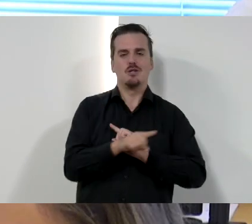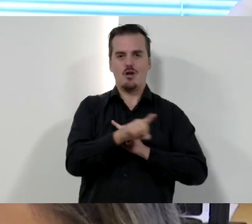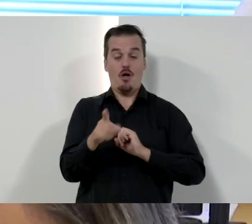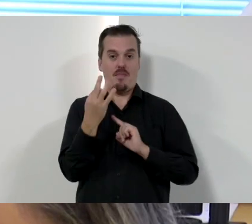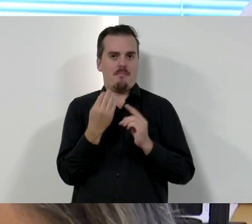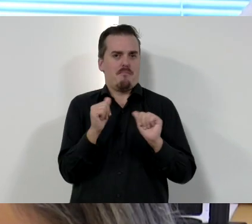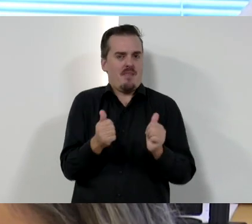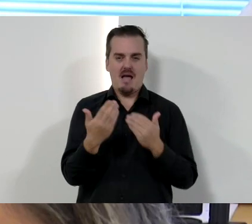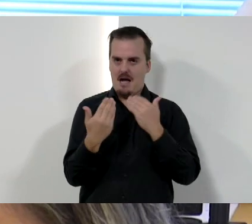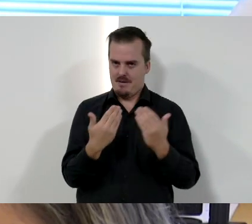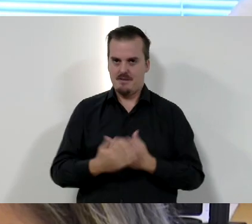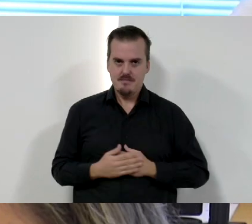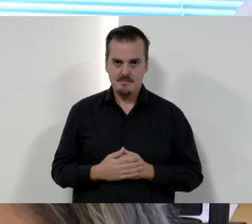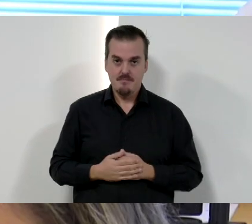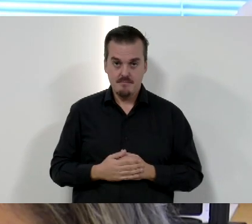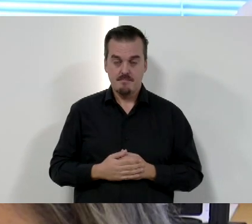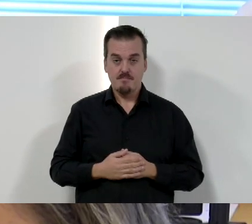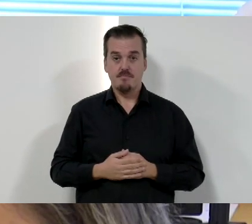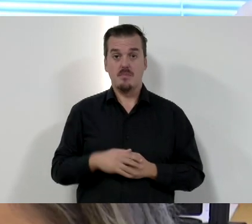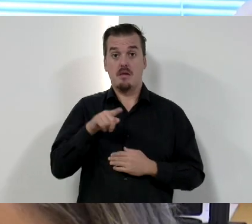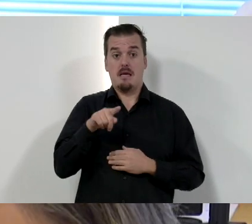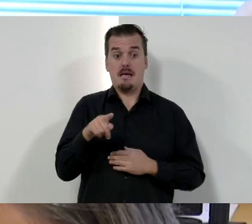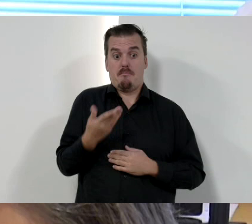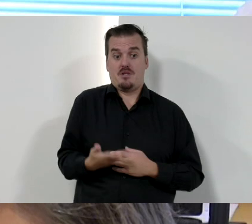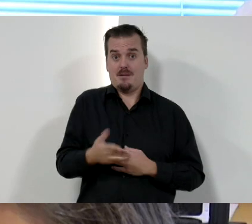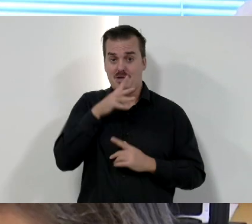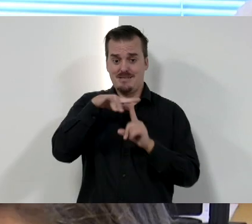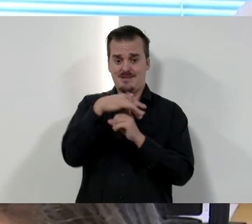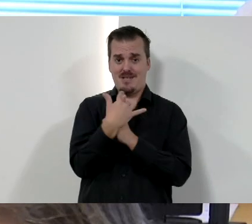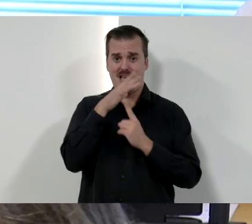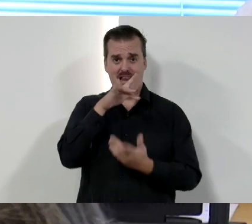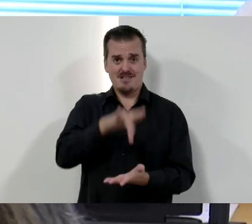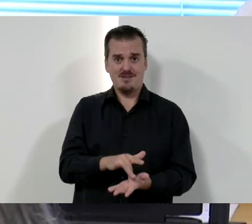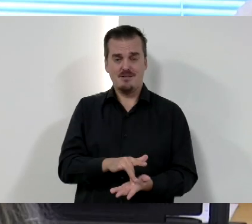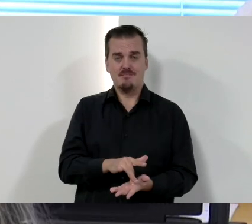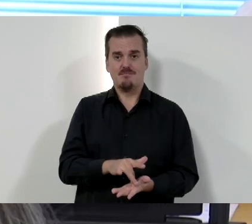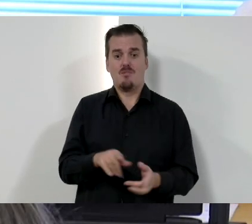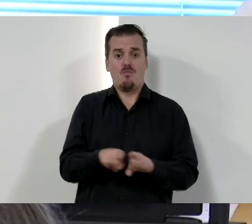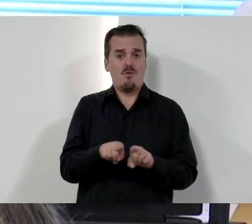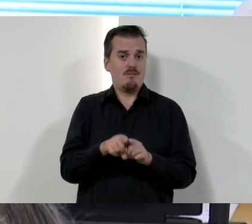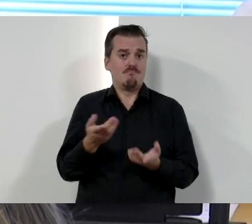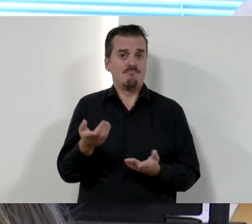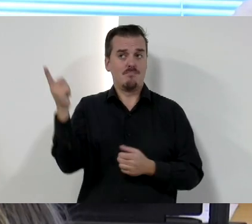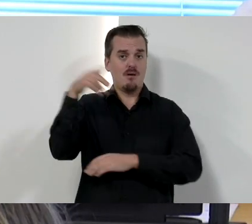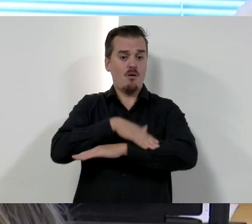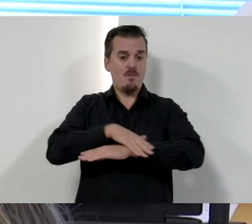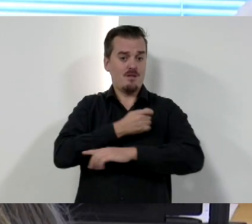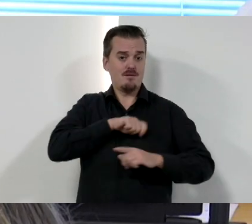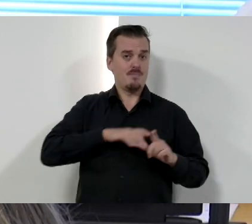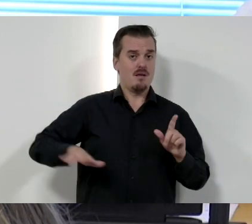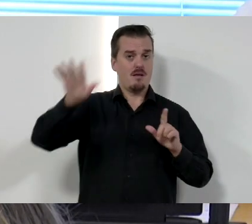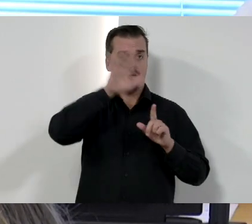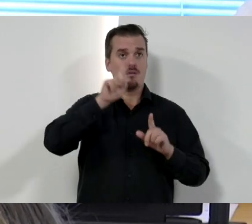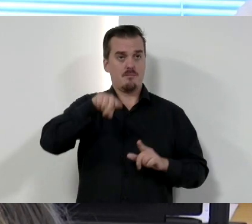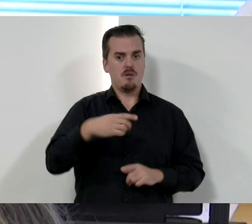es importante que ante la situación en la que nos encontramos, igual que está haciendo pues el Gobierno de la Nación, el Gobierno